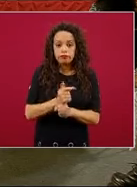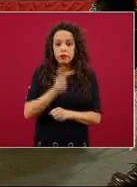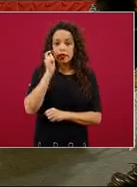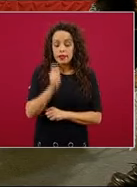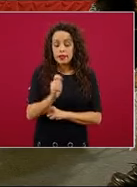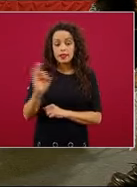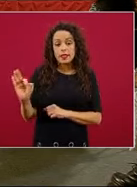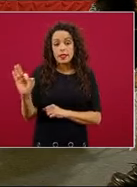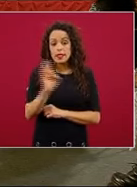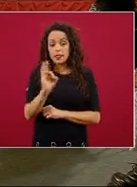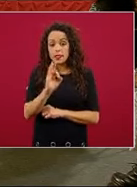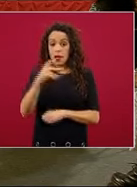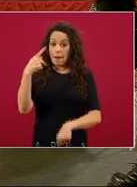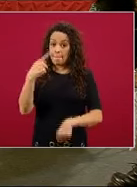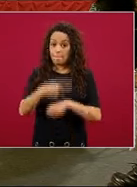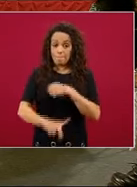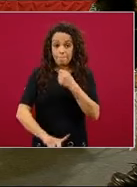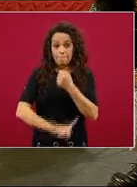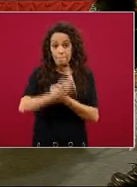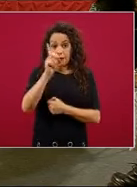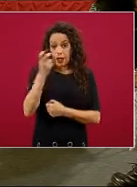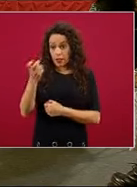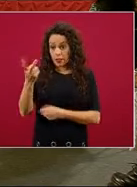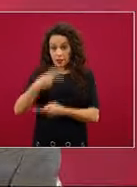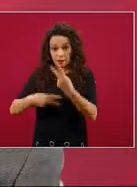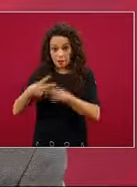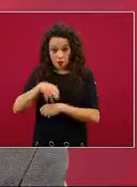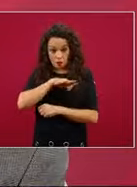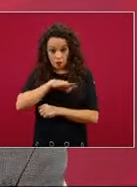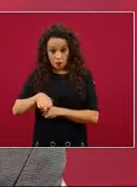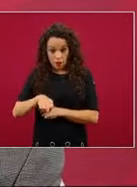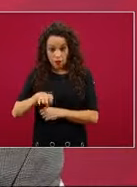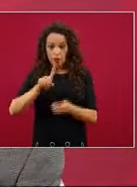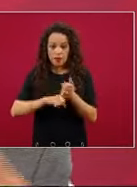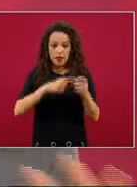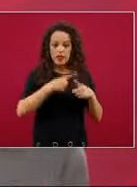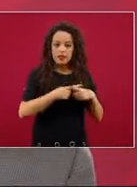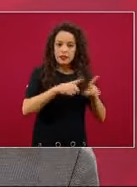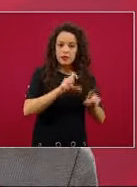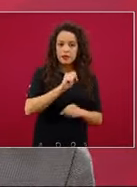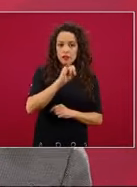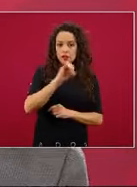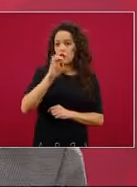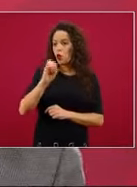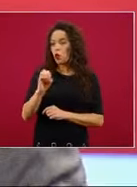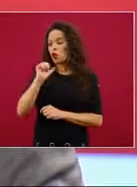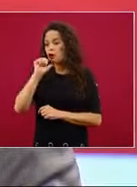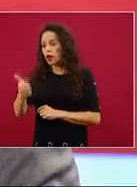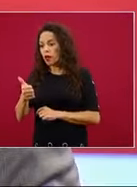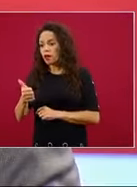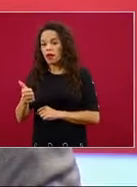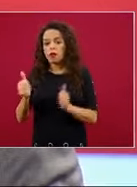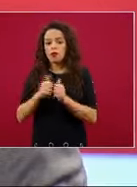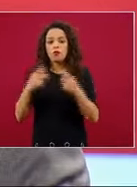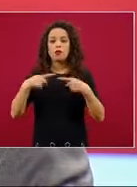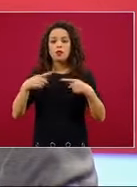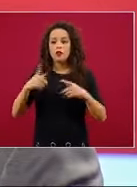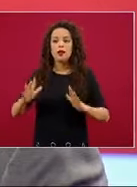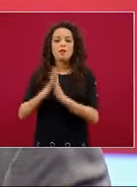probabilidad, el riesgo de presentar estos eventos es diferente o no en las personas que participan en los